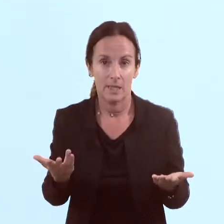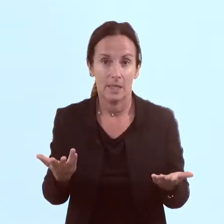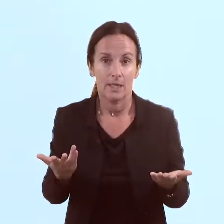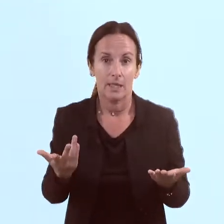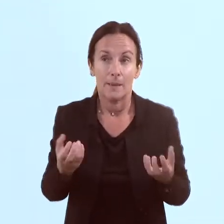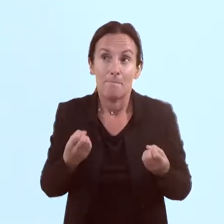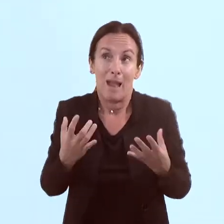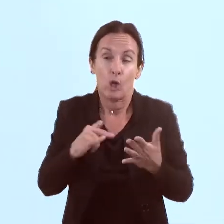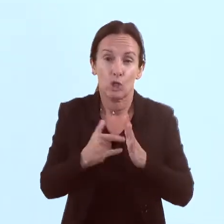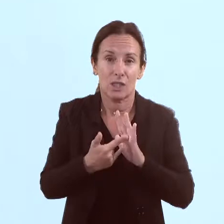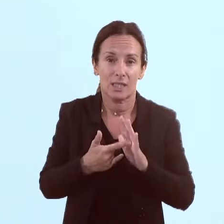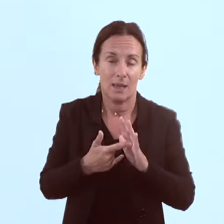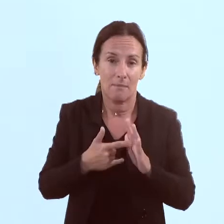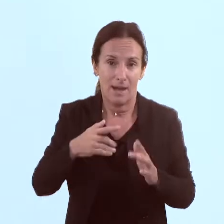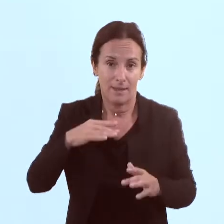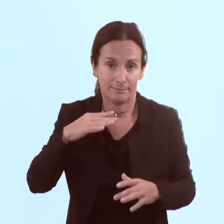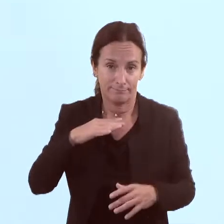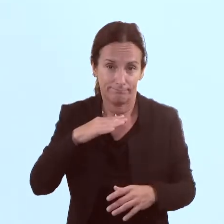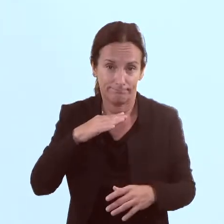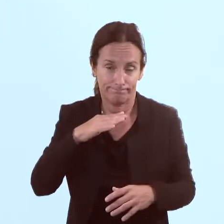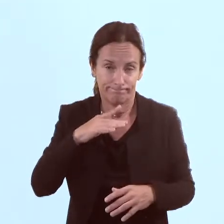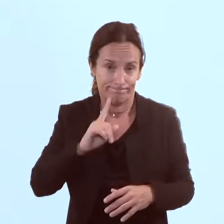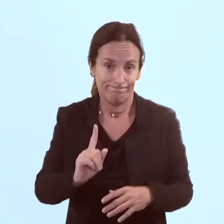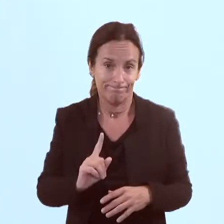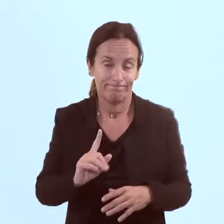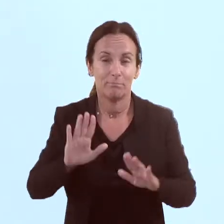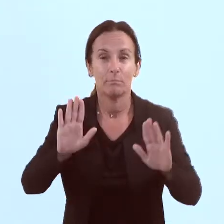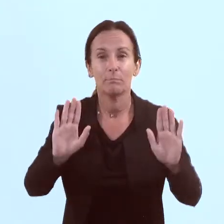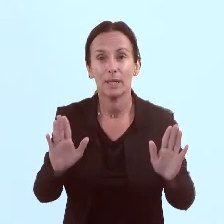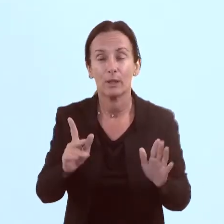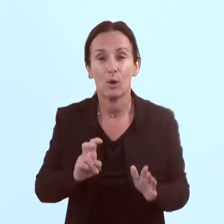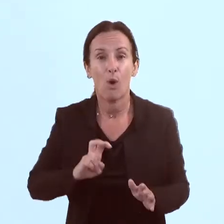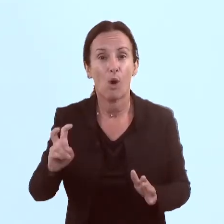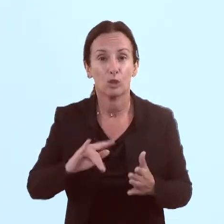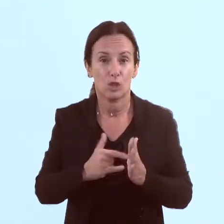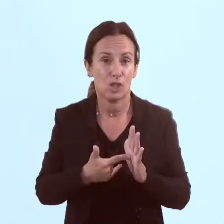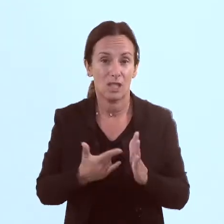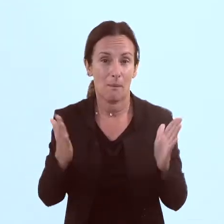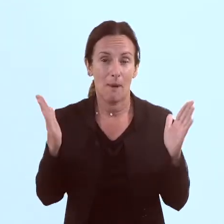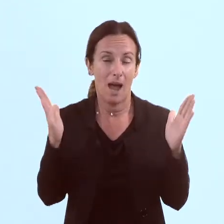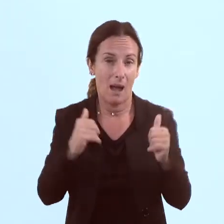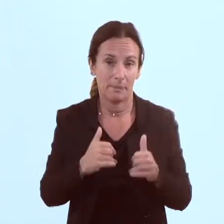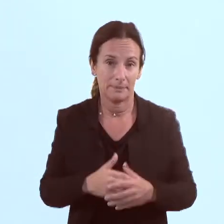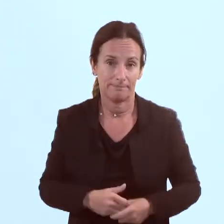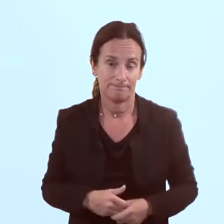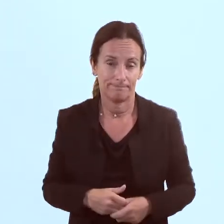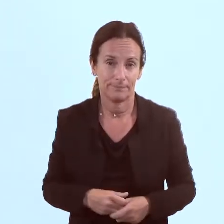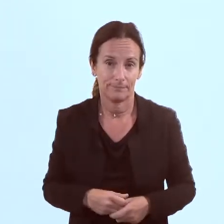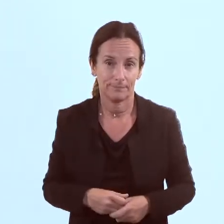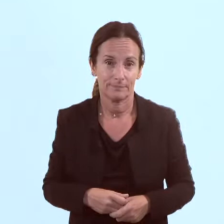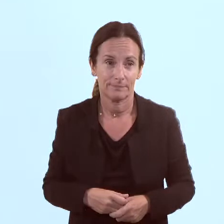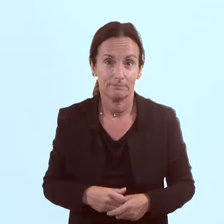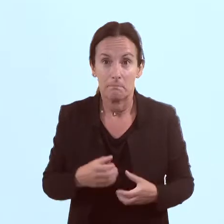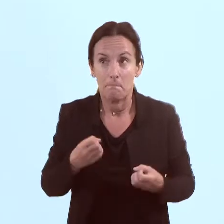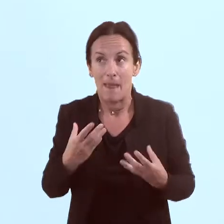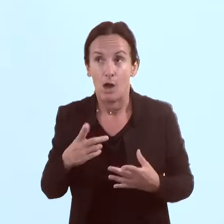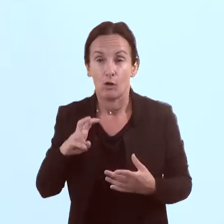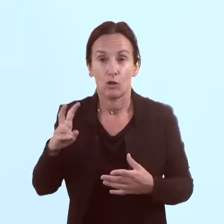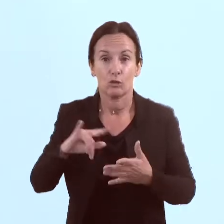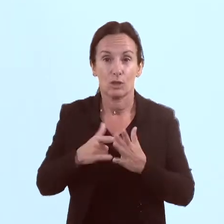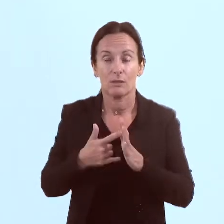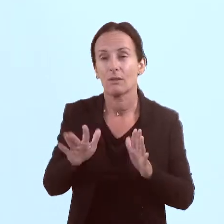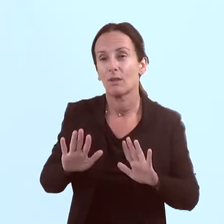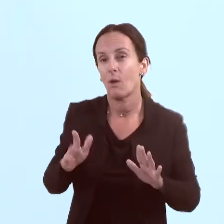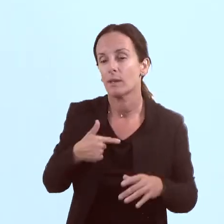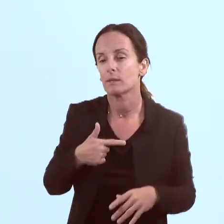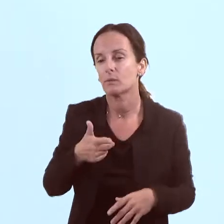es el mejor sistema, pero también estamos convencidas de que tampoco tenemos otros sistemas que sean mejores, ¿no? No consiste en que la gente